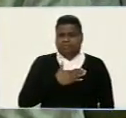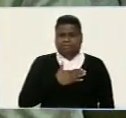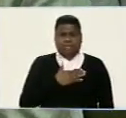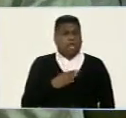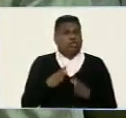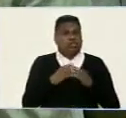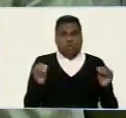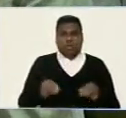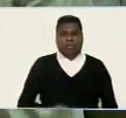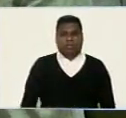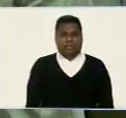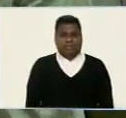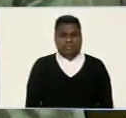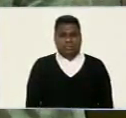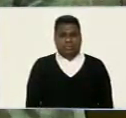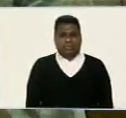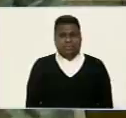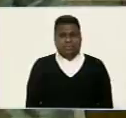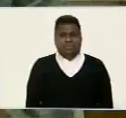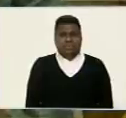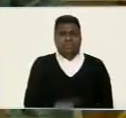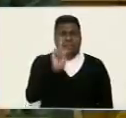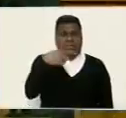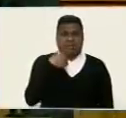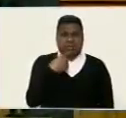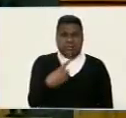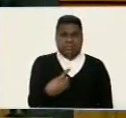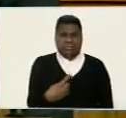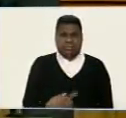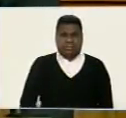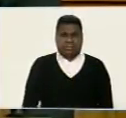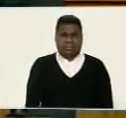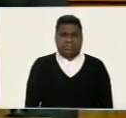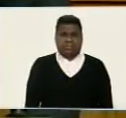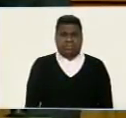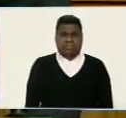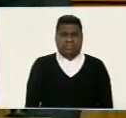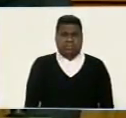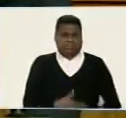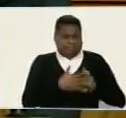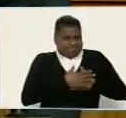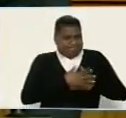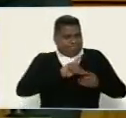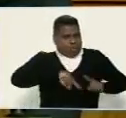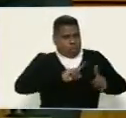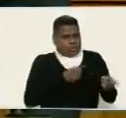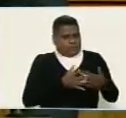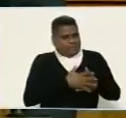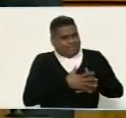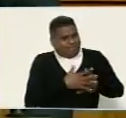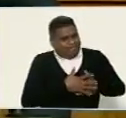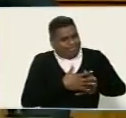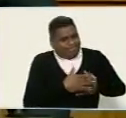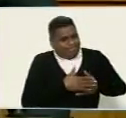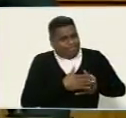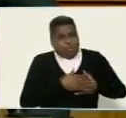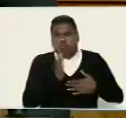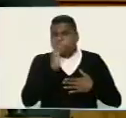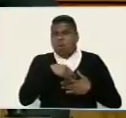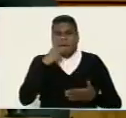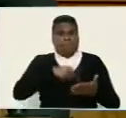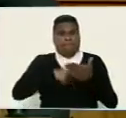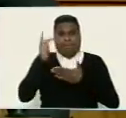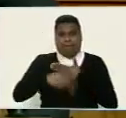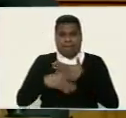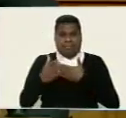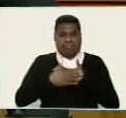toda. Además, voy a decir que desde mi corazón, yo no tenía ningún plan